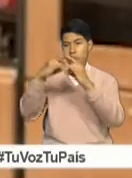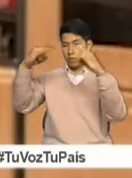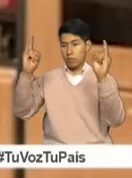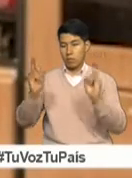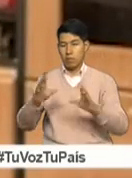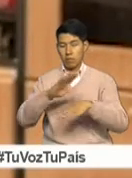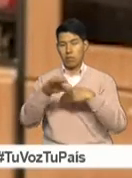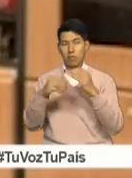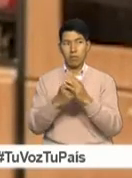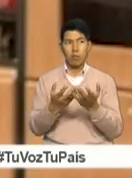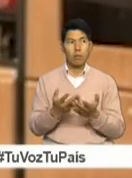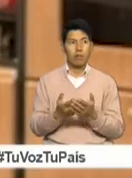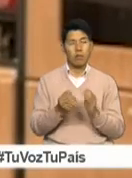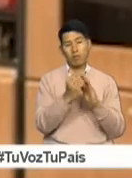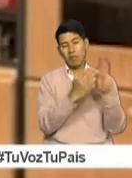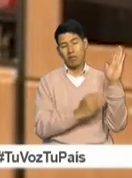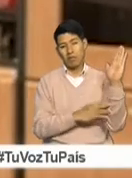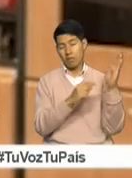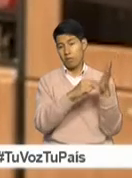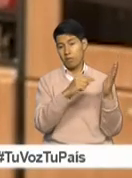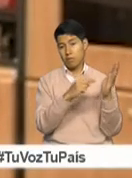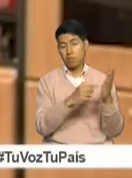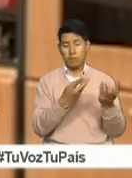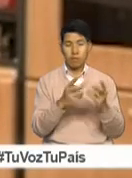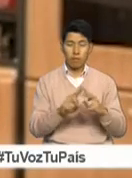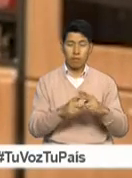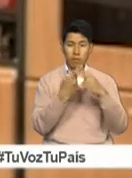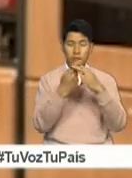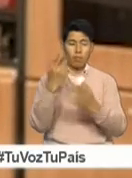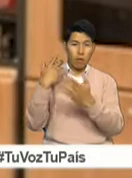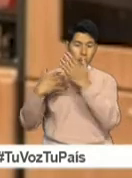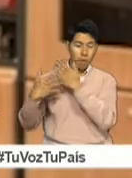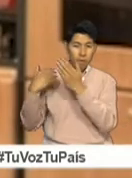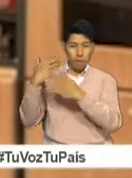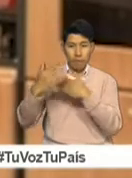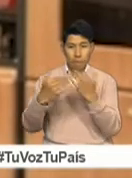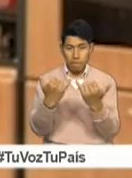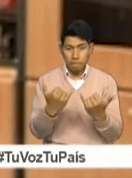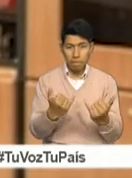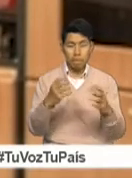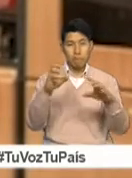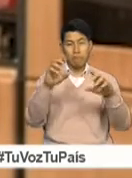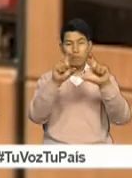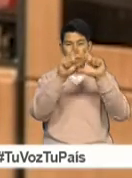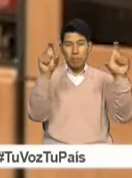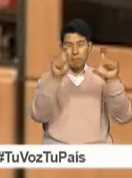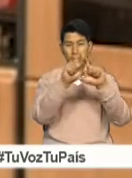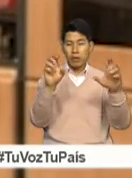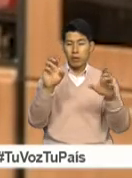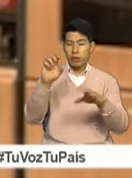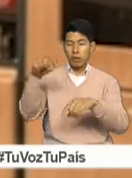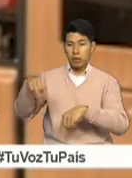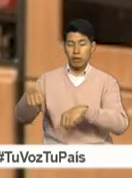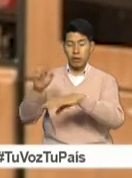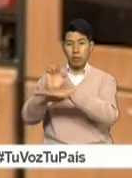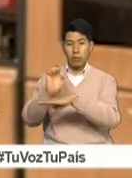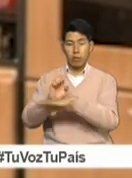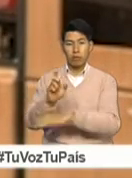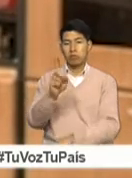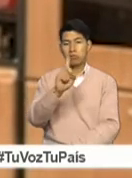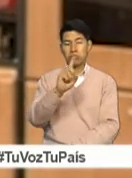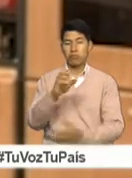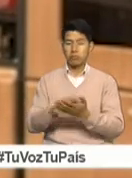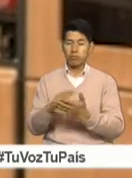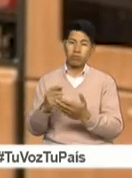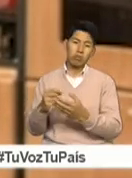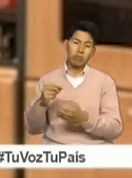los contratos al comienzo de la historia no eran para empresas nacionales eran para empresas extranjeras pero las